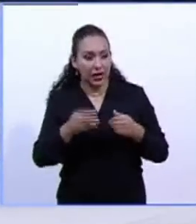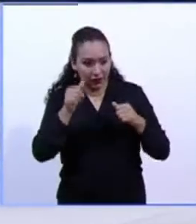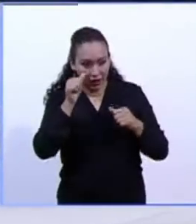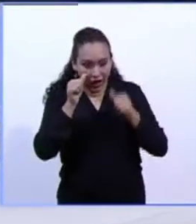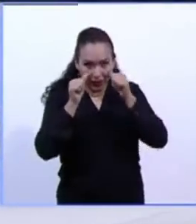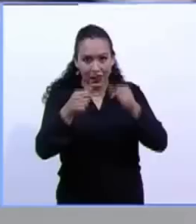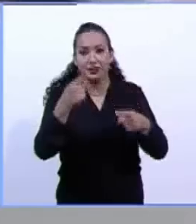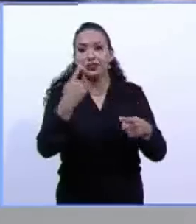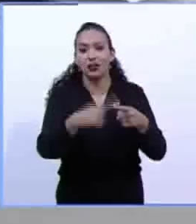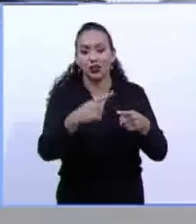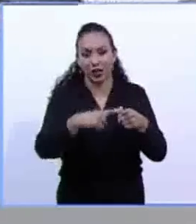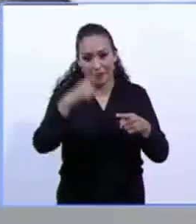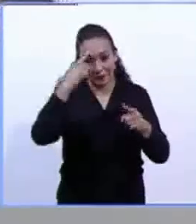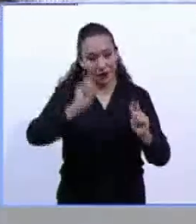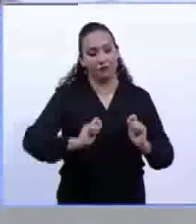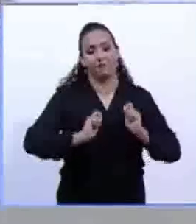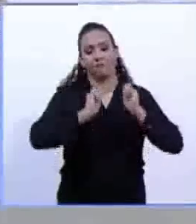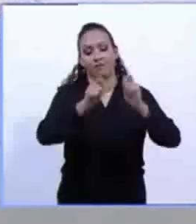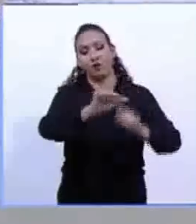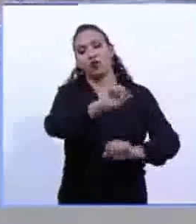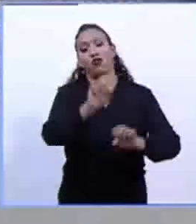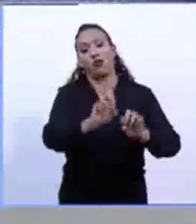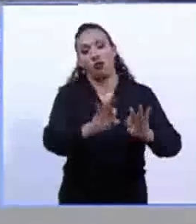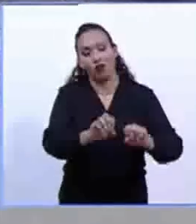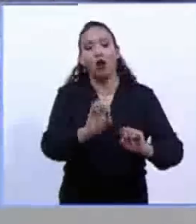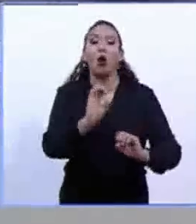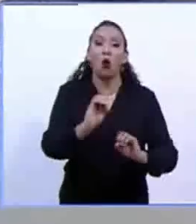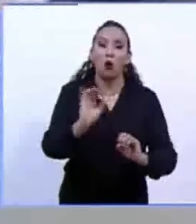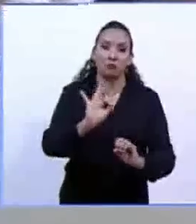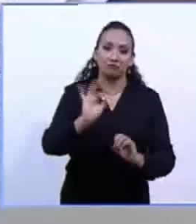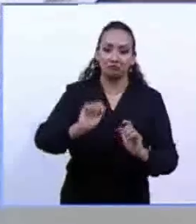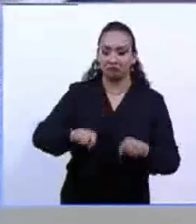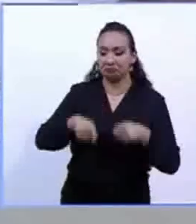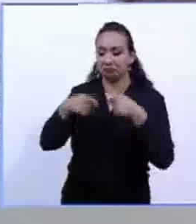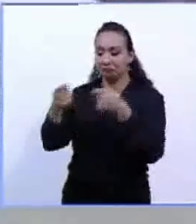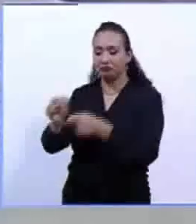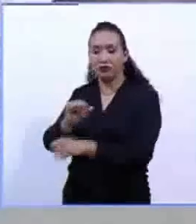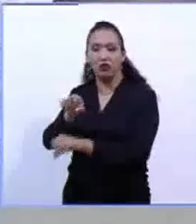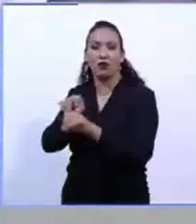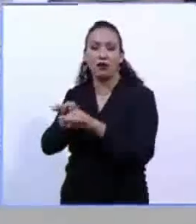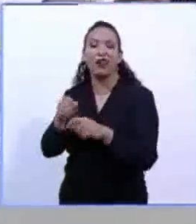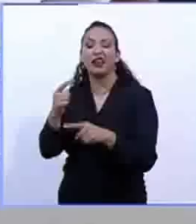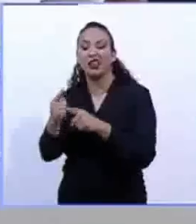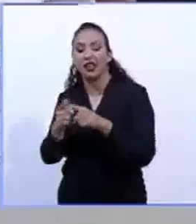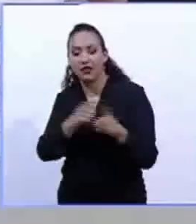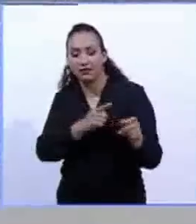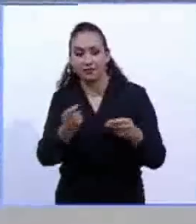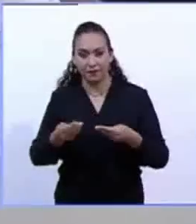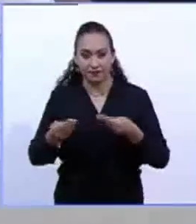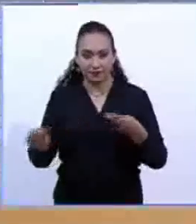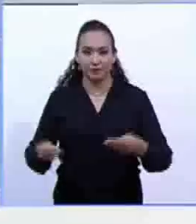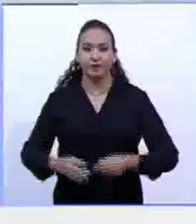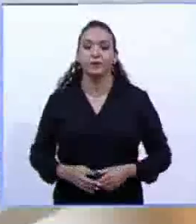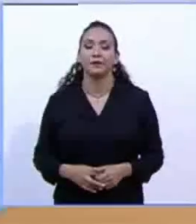por el Tribunal ya de Disciplina o por el órgano administrativo que corresponda.